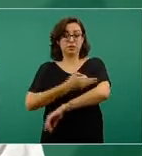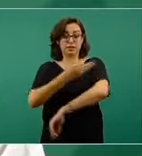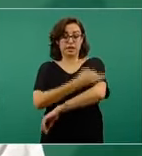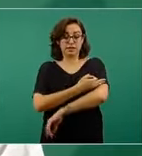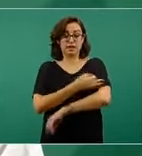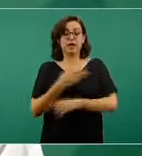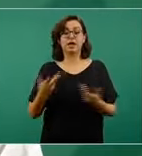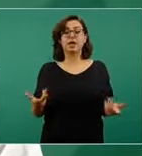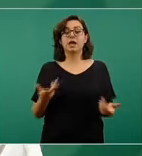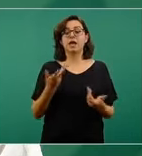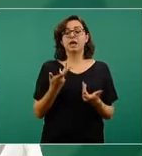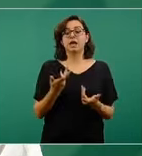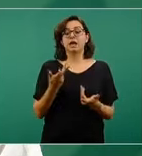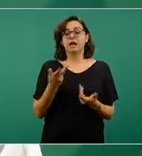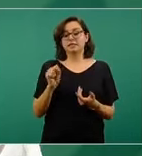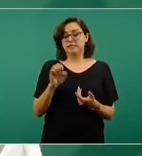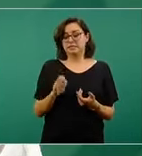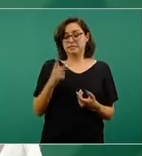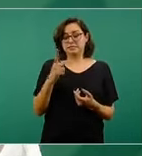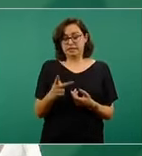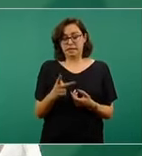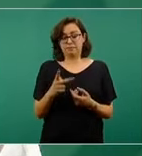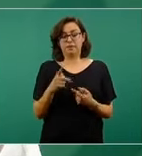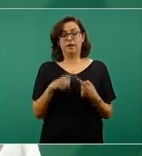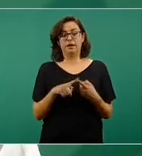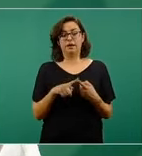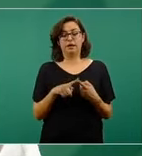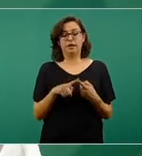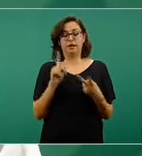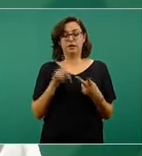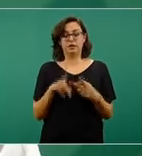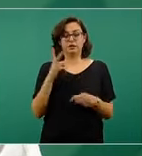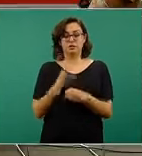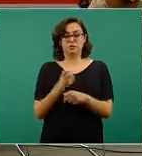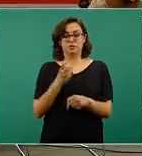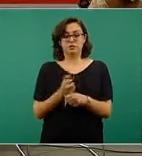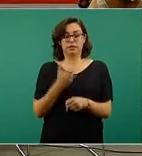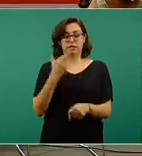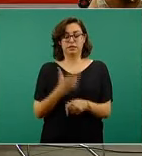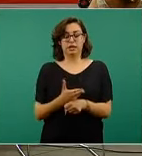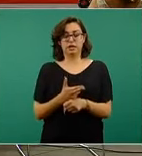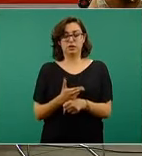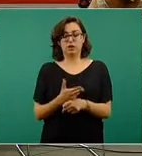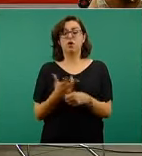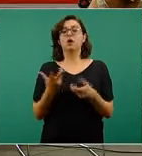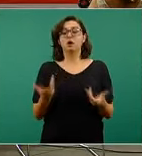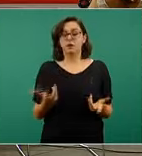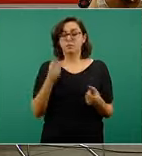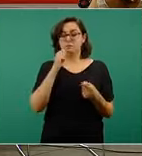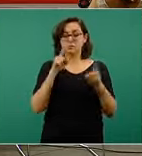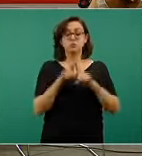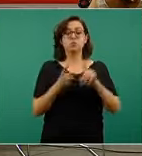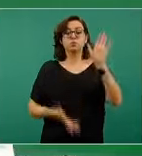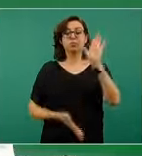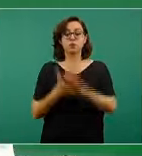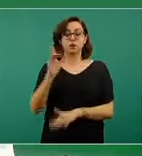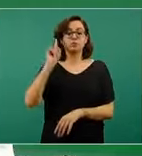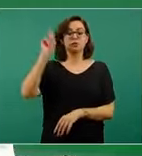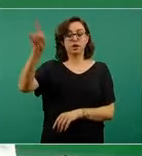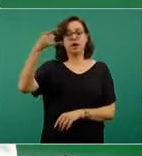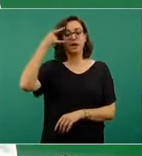con la Secretaria de Educación Pública y sus subsecretarios y subsecretaria, también en Campeche,